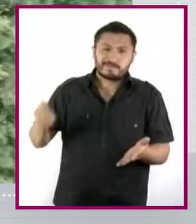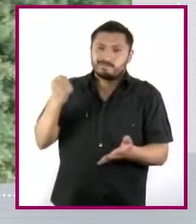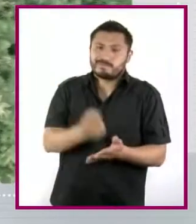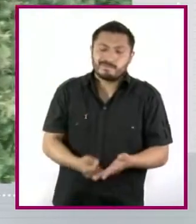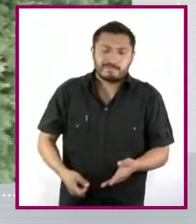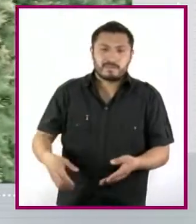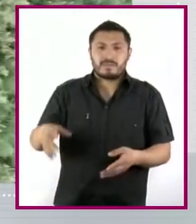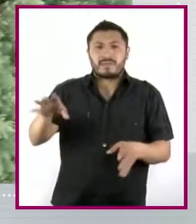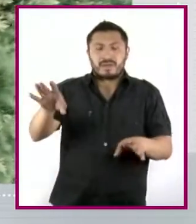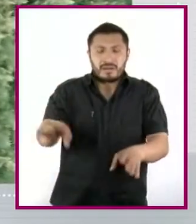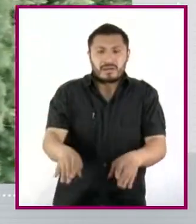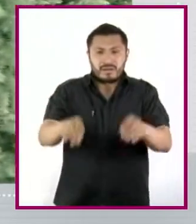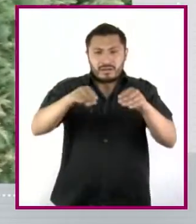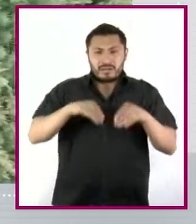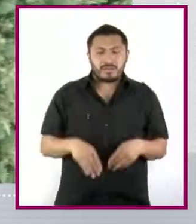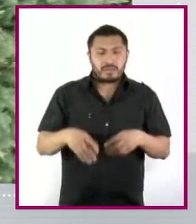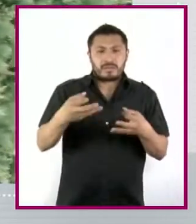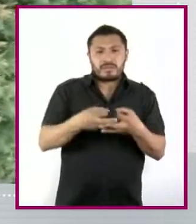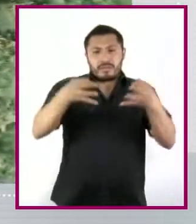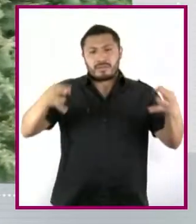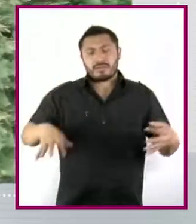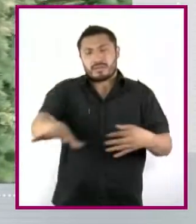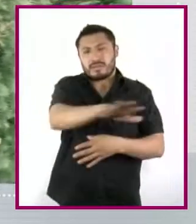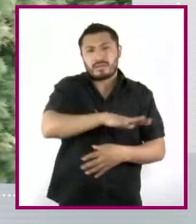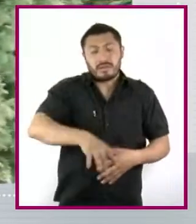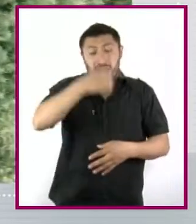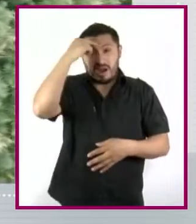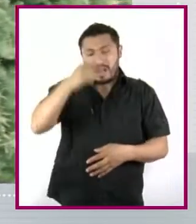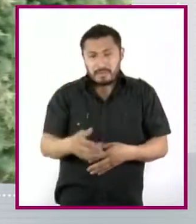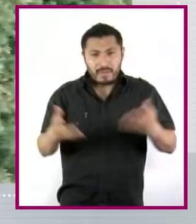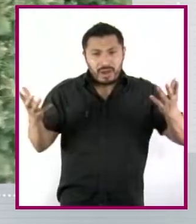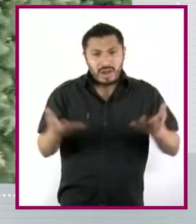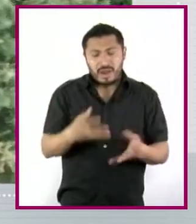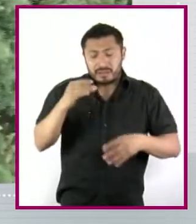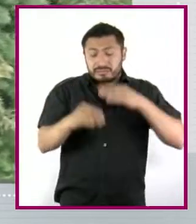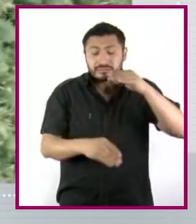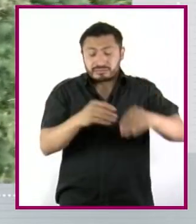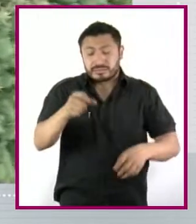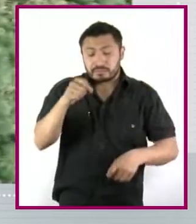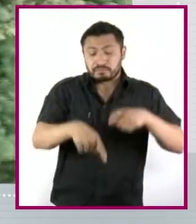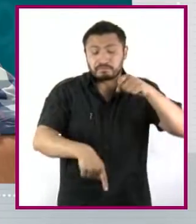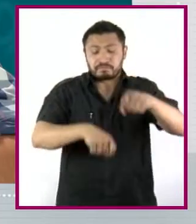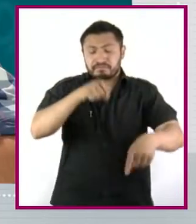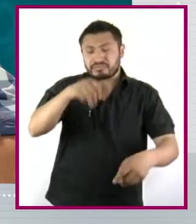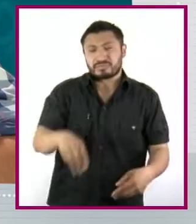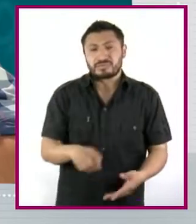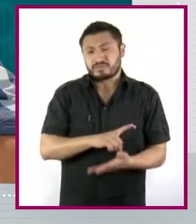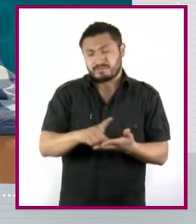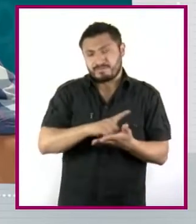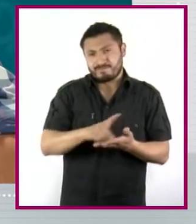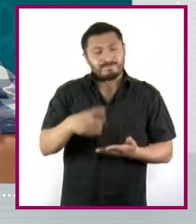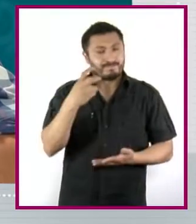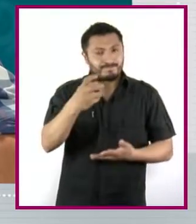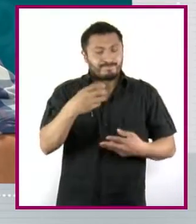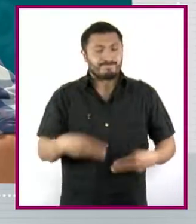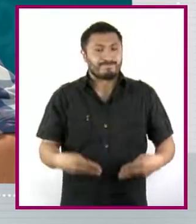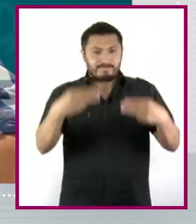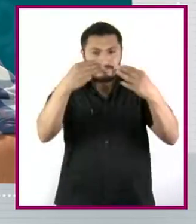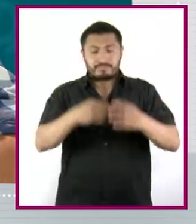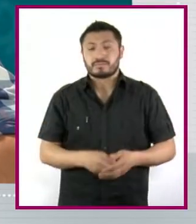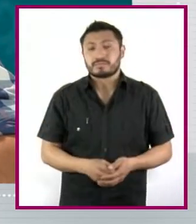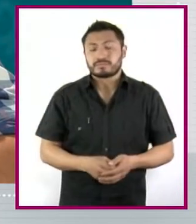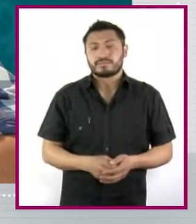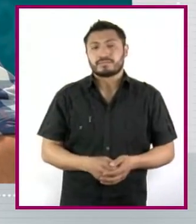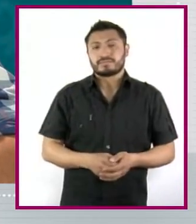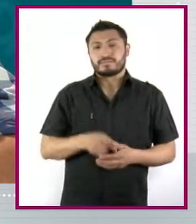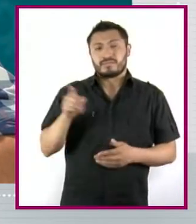de territorios y de terrenos para la producción para ese mercado. ¿Cómo fue que te